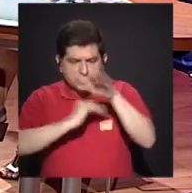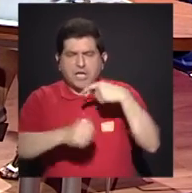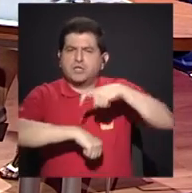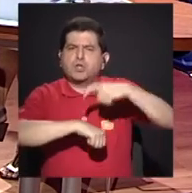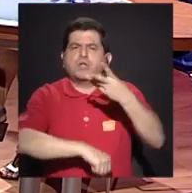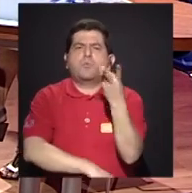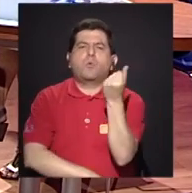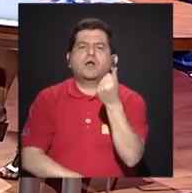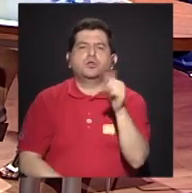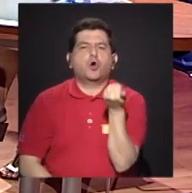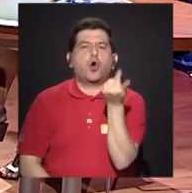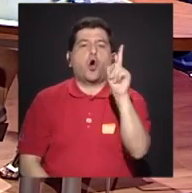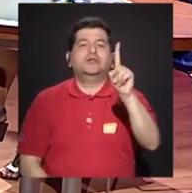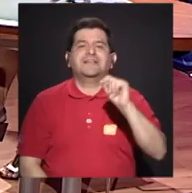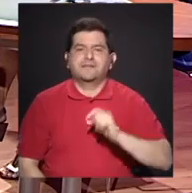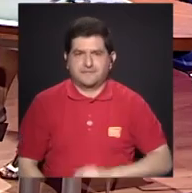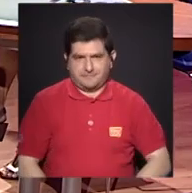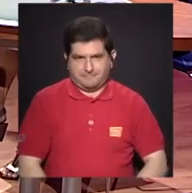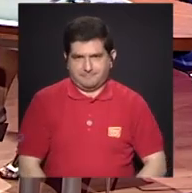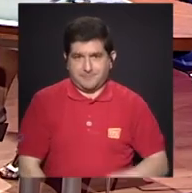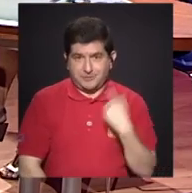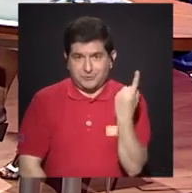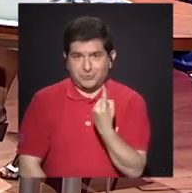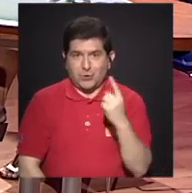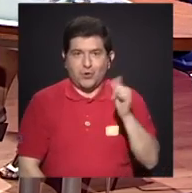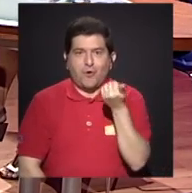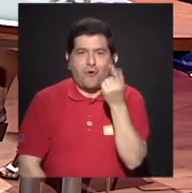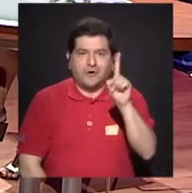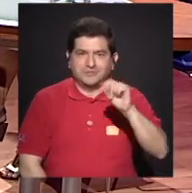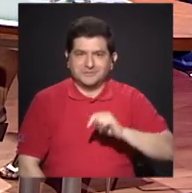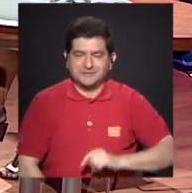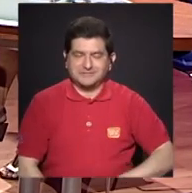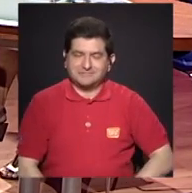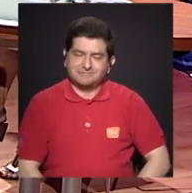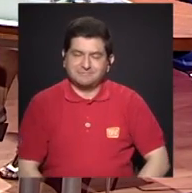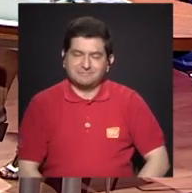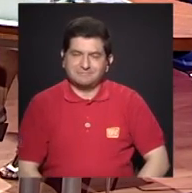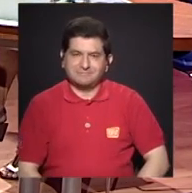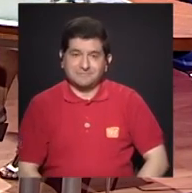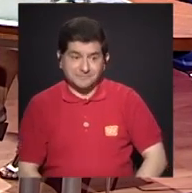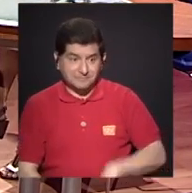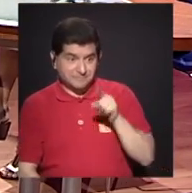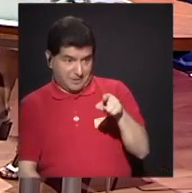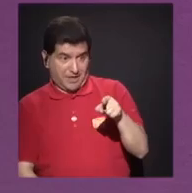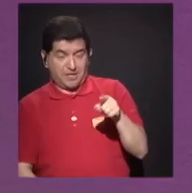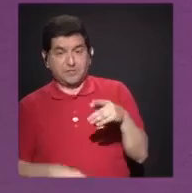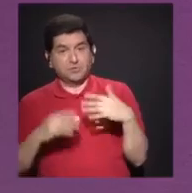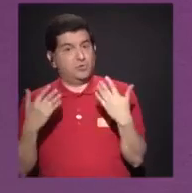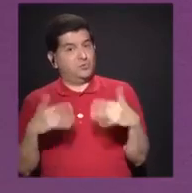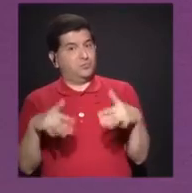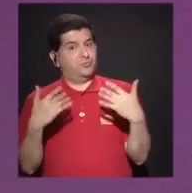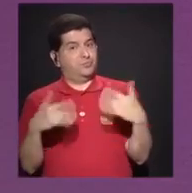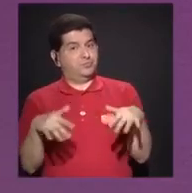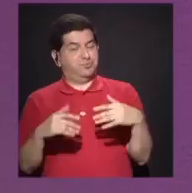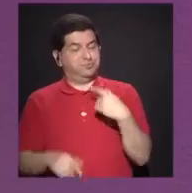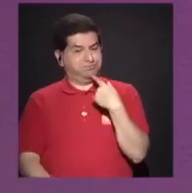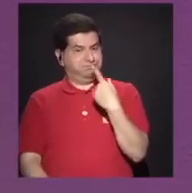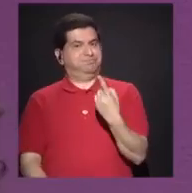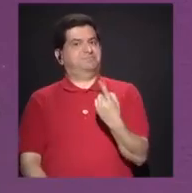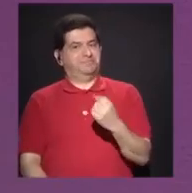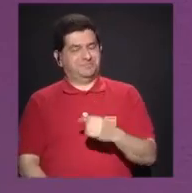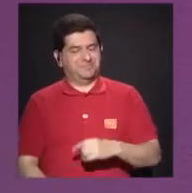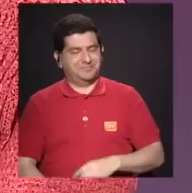tiempo? 11. Nada más. Claro. Eso significa. Eso nos dice mucho. Eso dice mucho. Eso nos